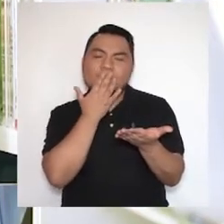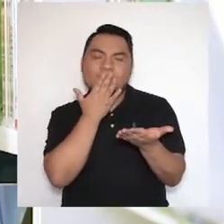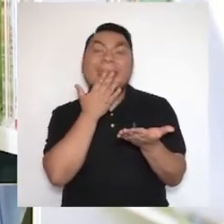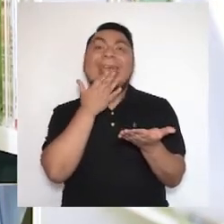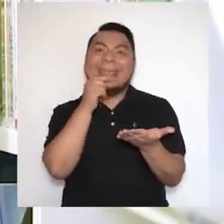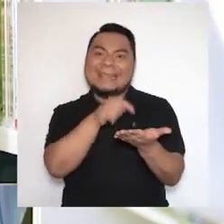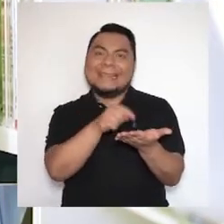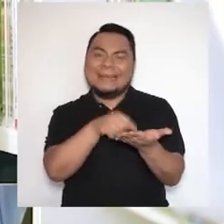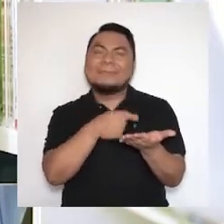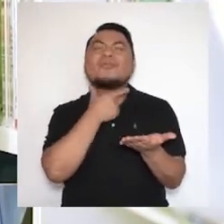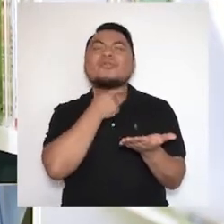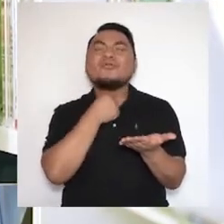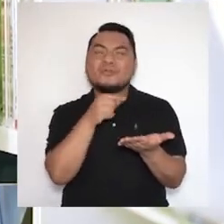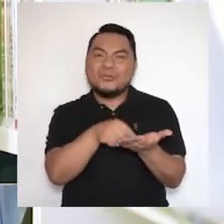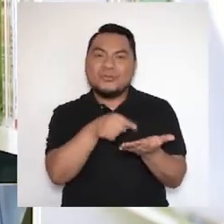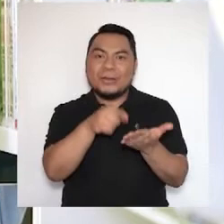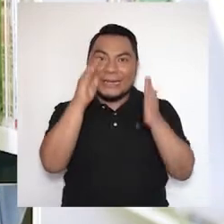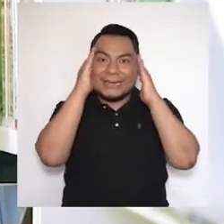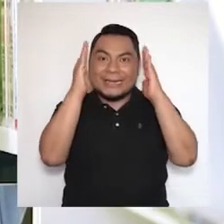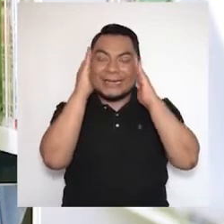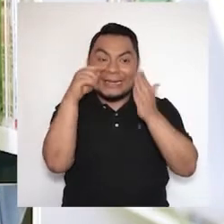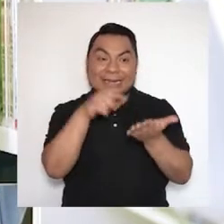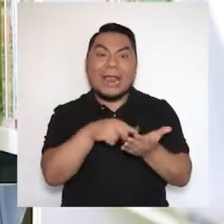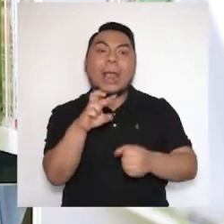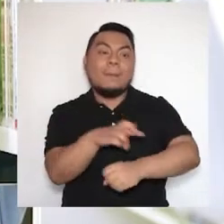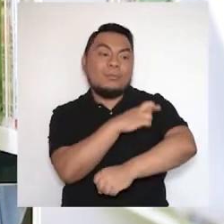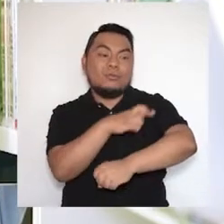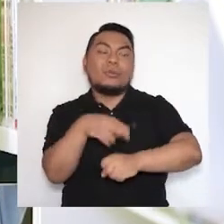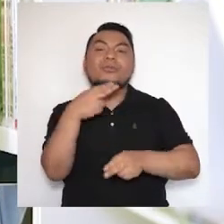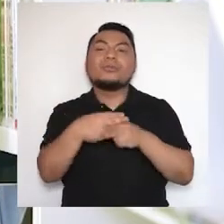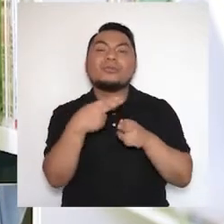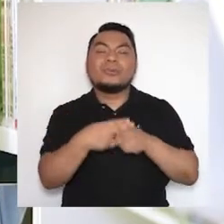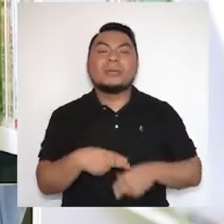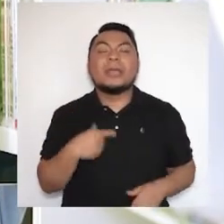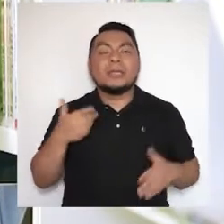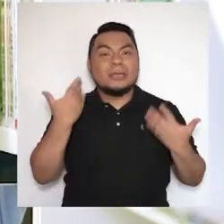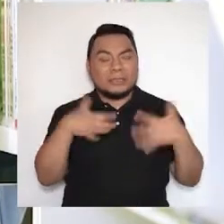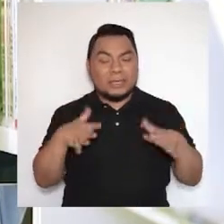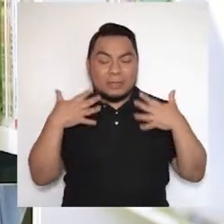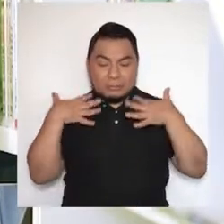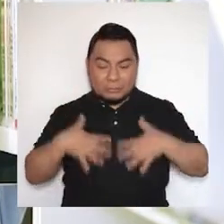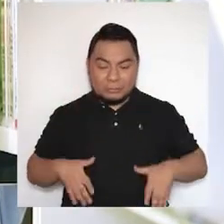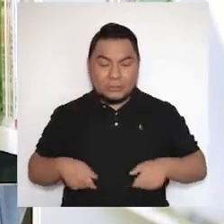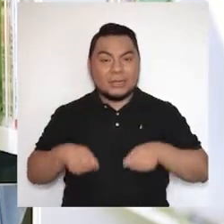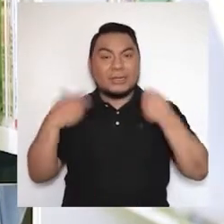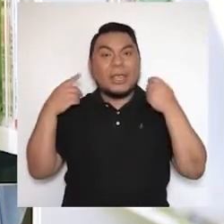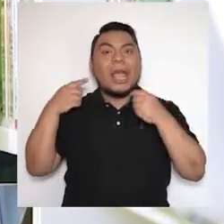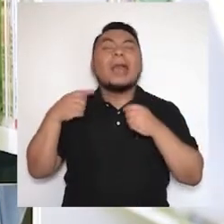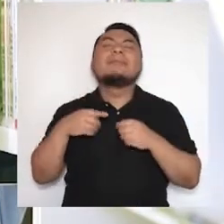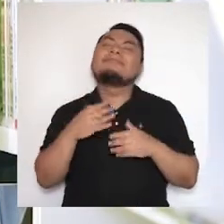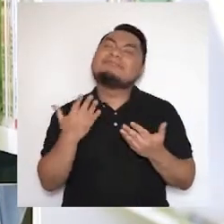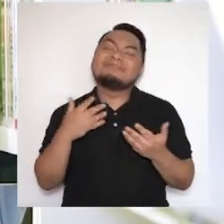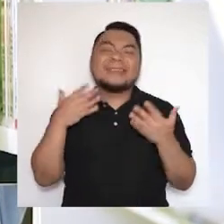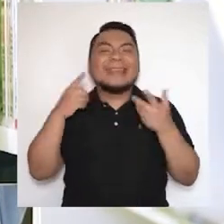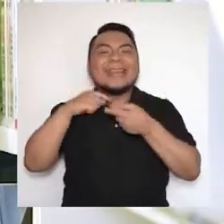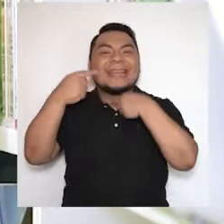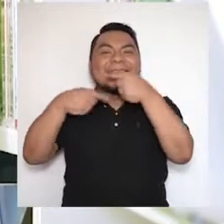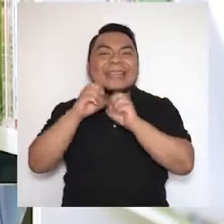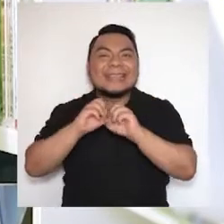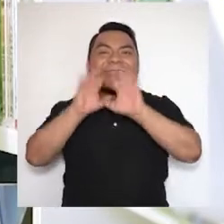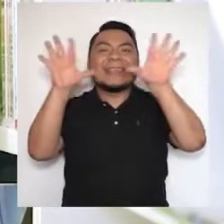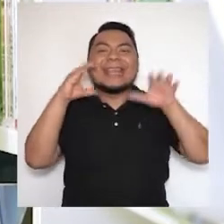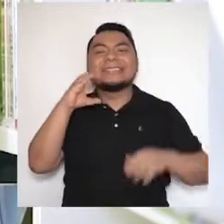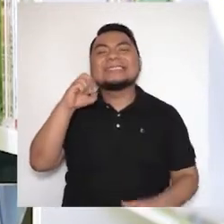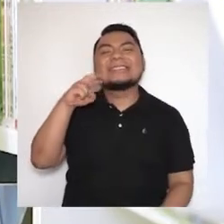Este me encanta. Atentos, este poema se llama Vistiendo y desvistiendo a los días, de Rosa Serna